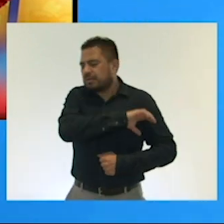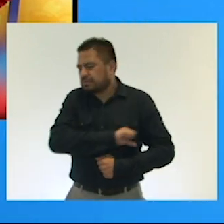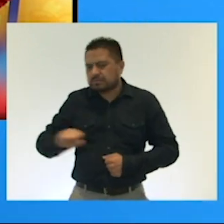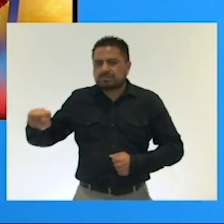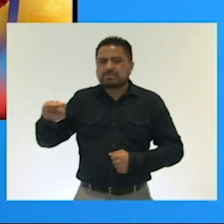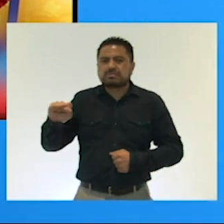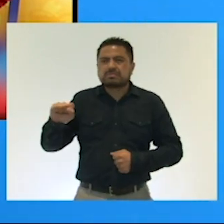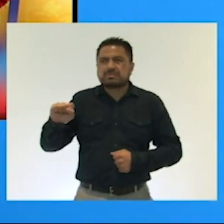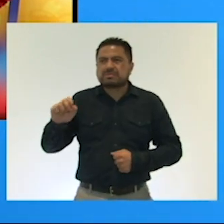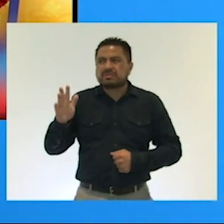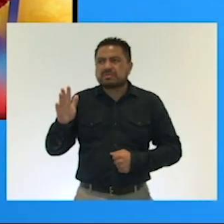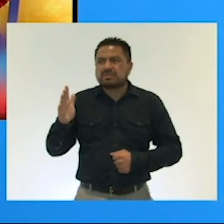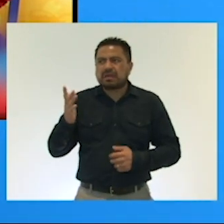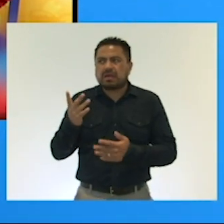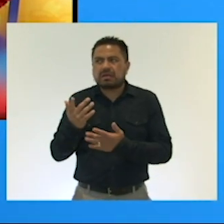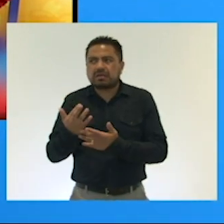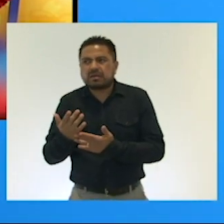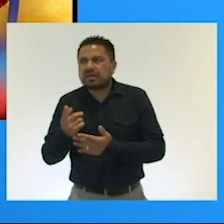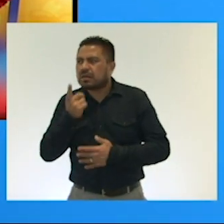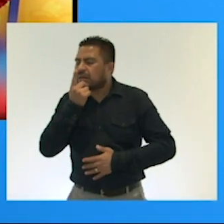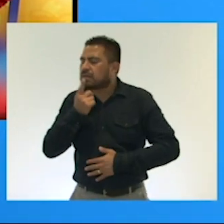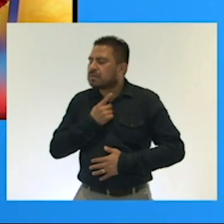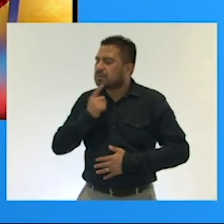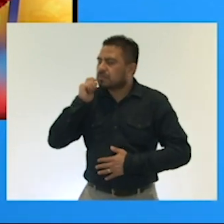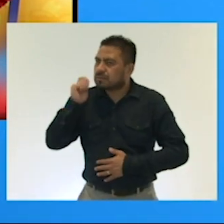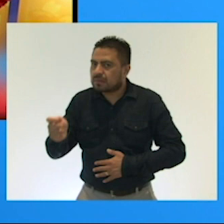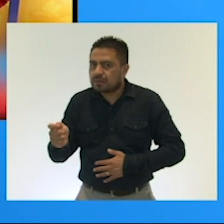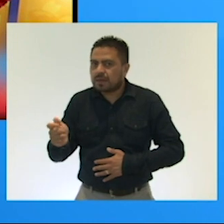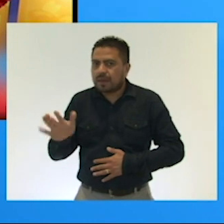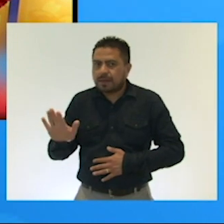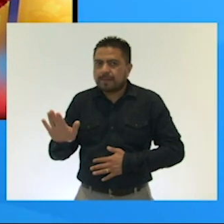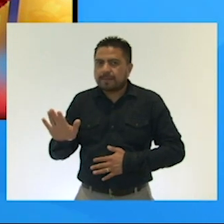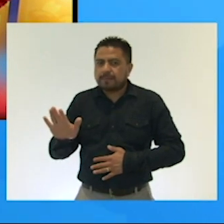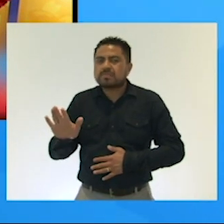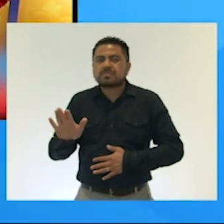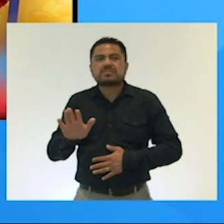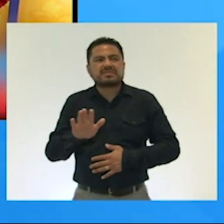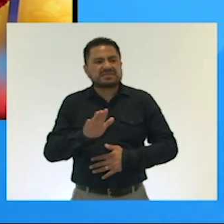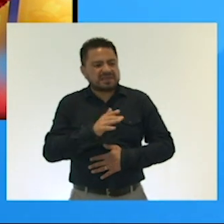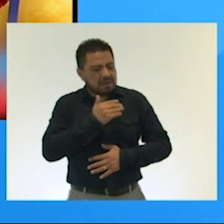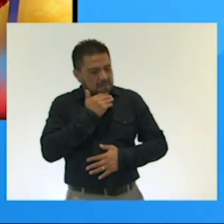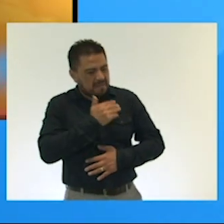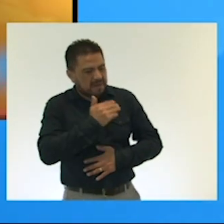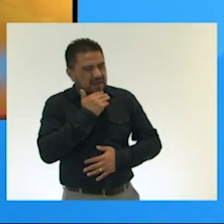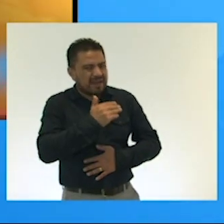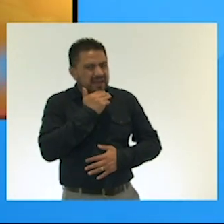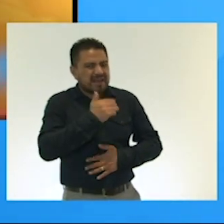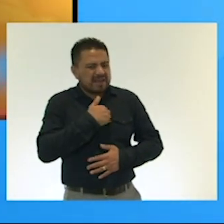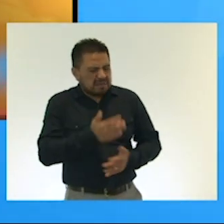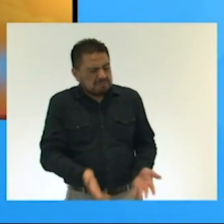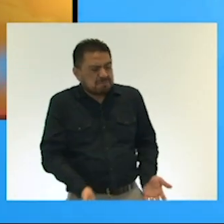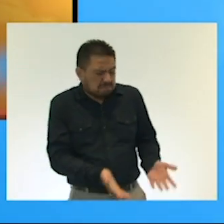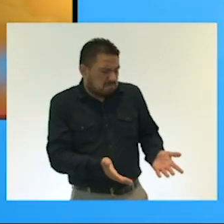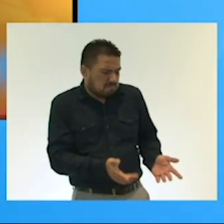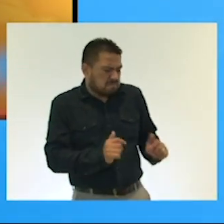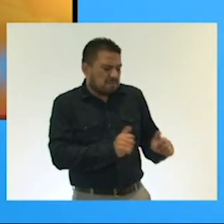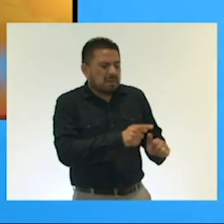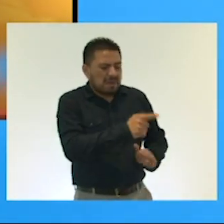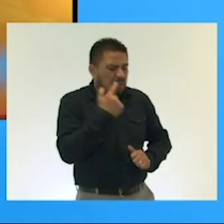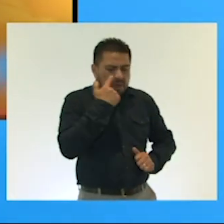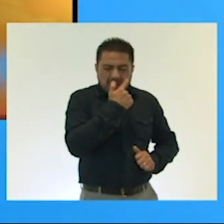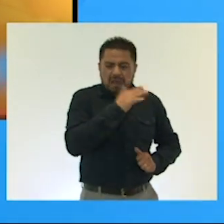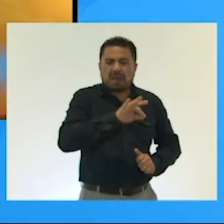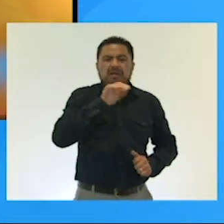pero... Espera, ¿qué dijiste? ¡Qué bien! Yo te dejaba hacerlo porque sé que te gusta